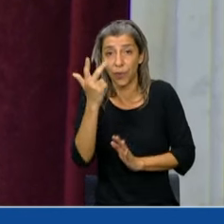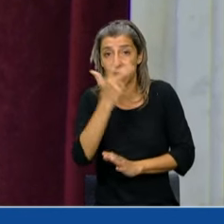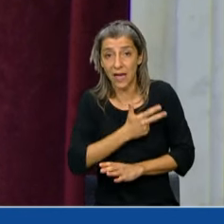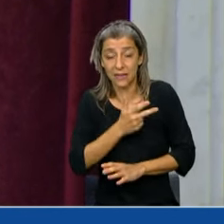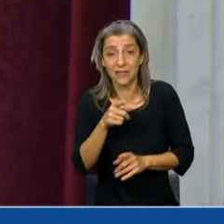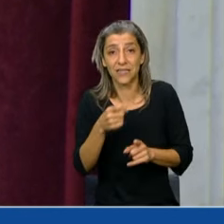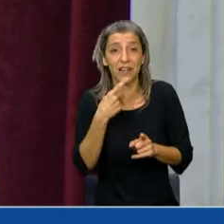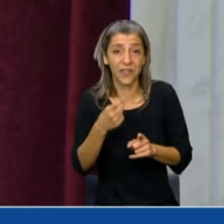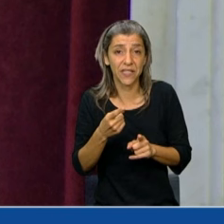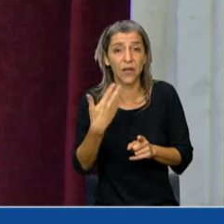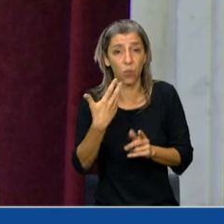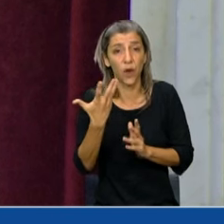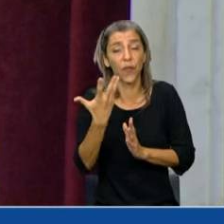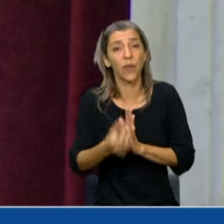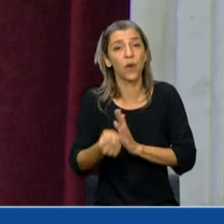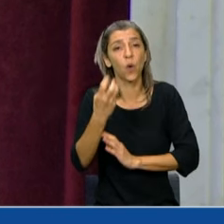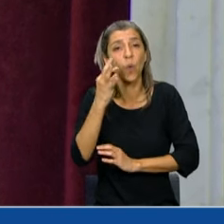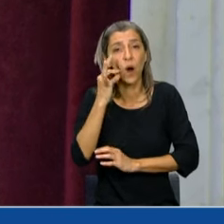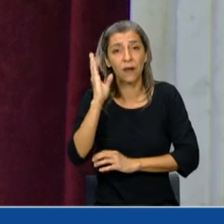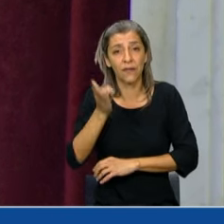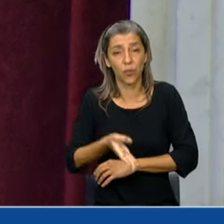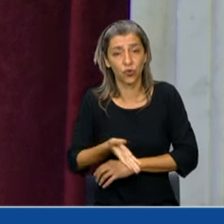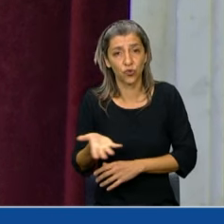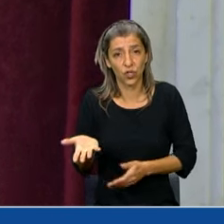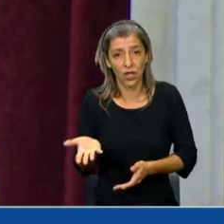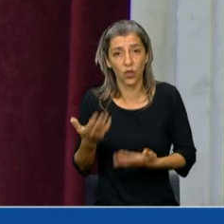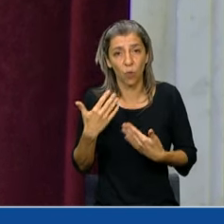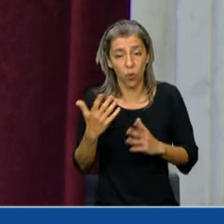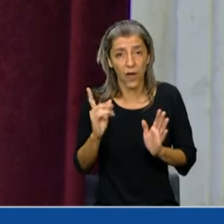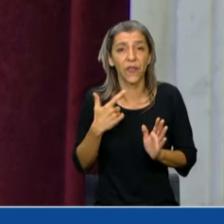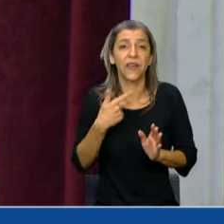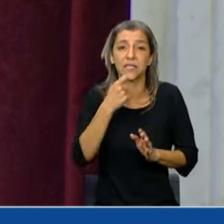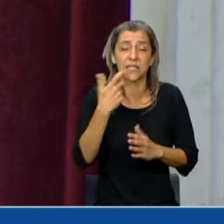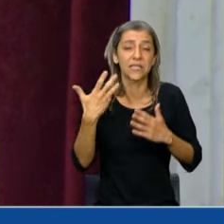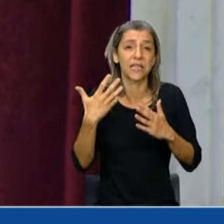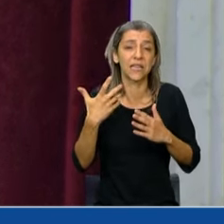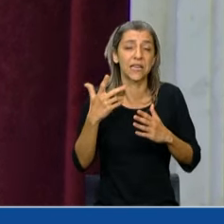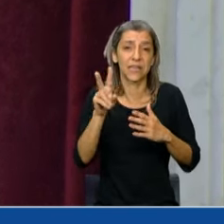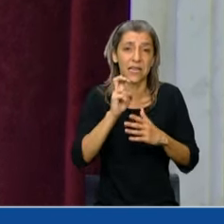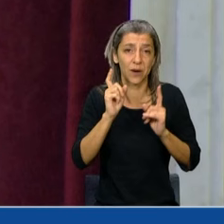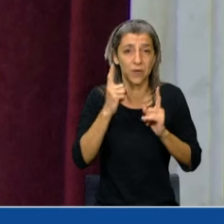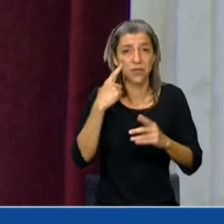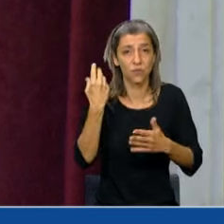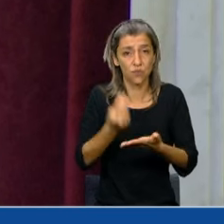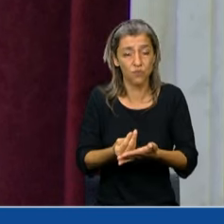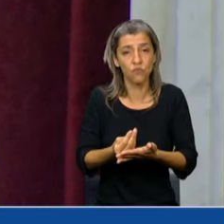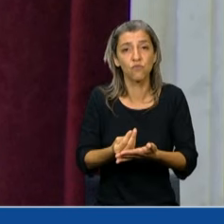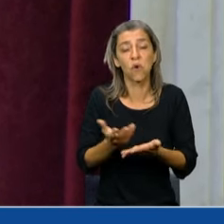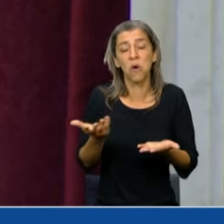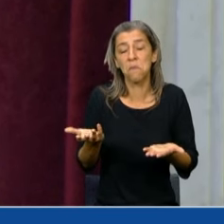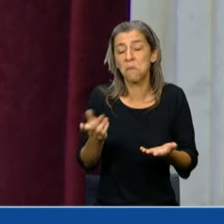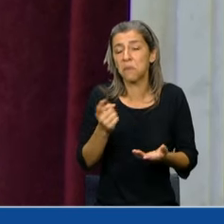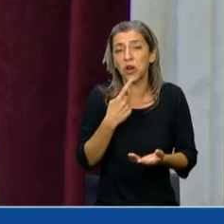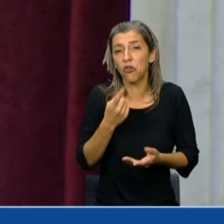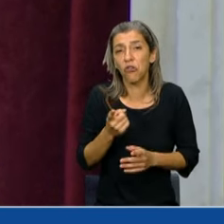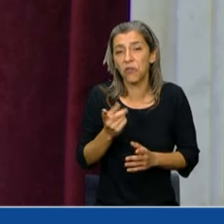posibilidad de deducir el 40% de los alquileres de casa habitación haber hecho alguna alguna relación entre ambos no lo